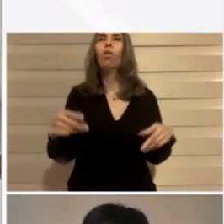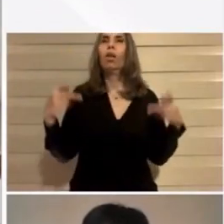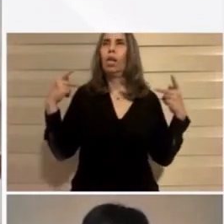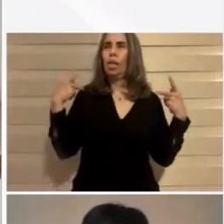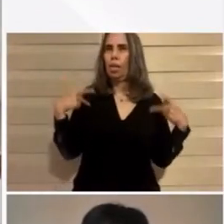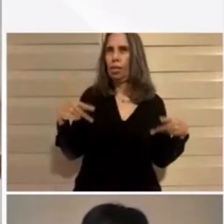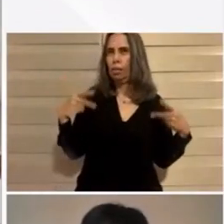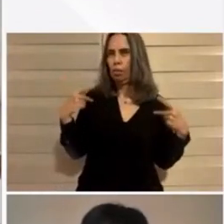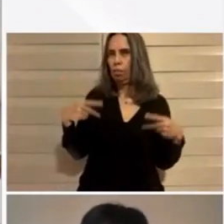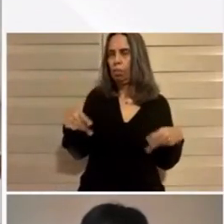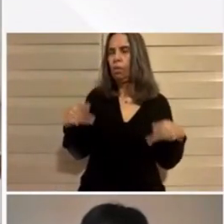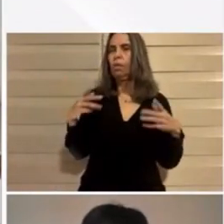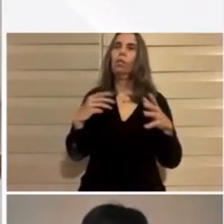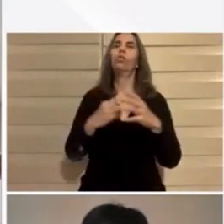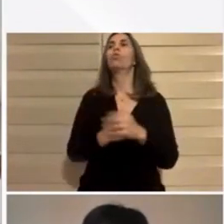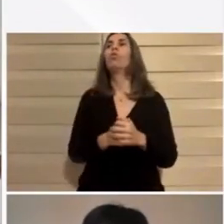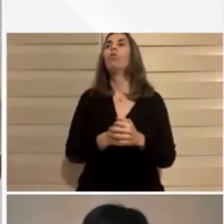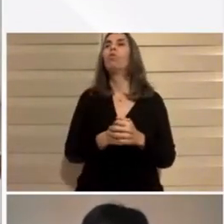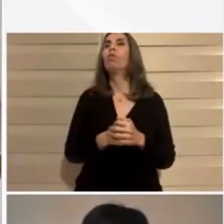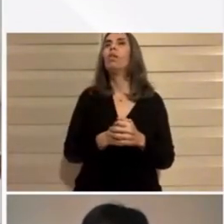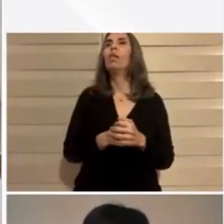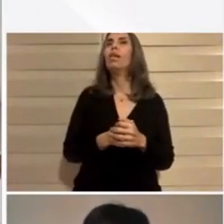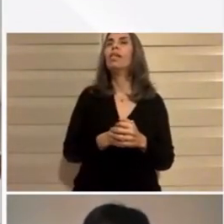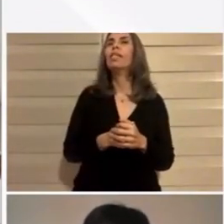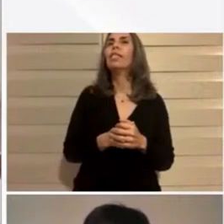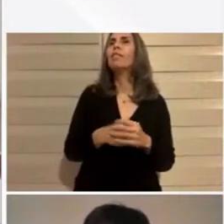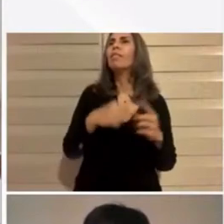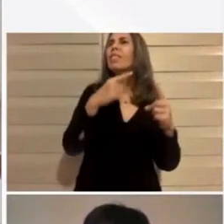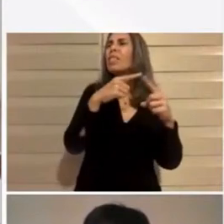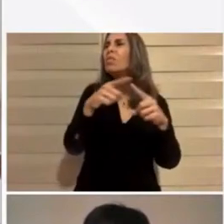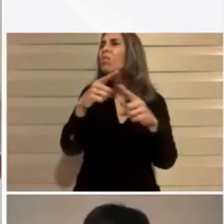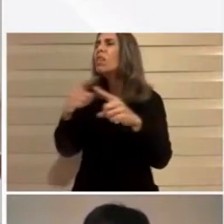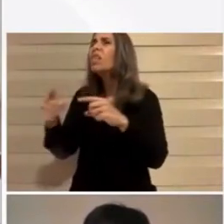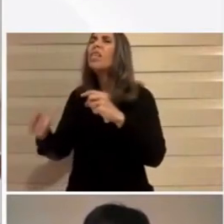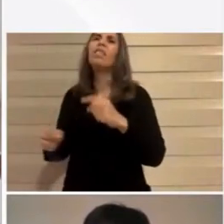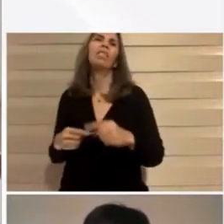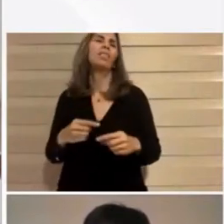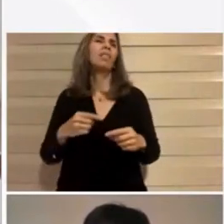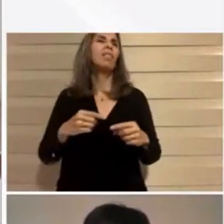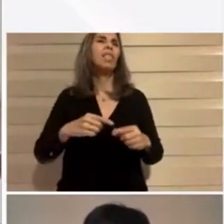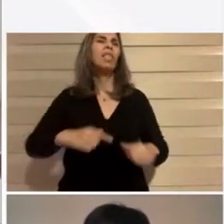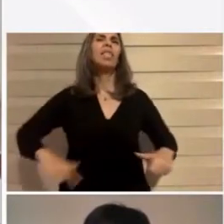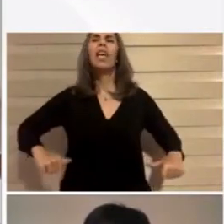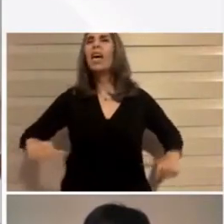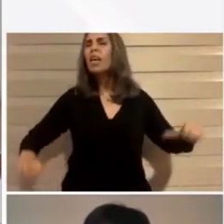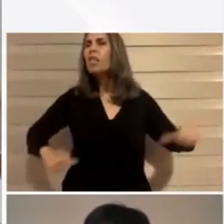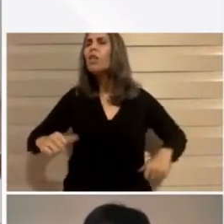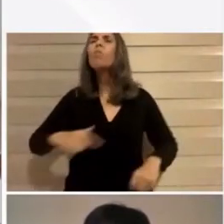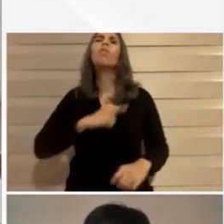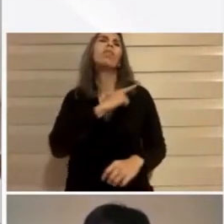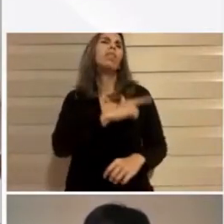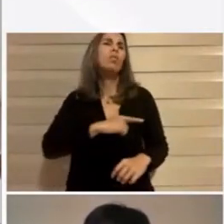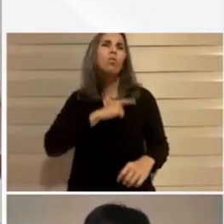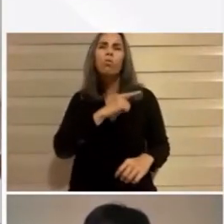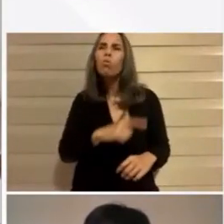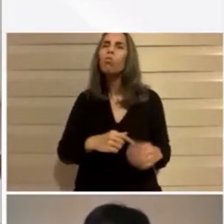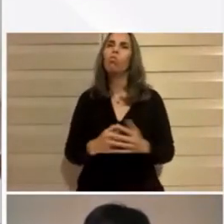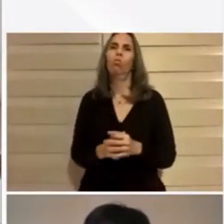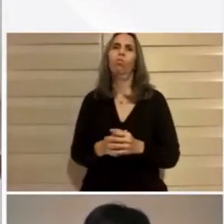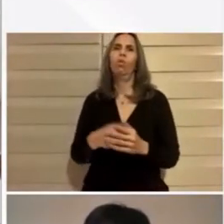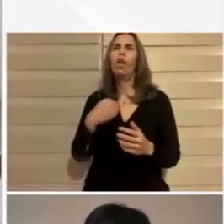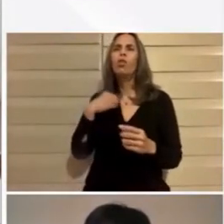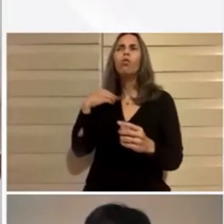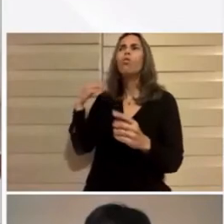y nos encantan las cosas que nos complementan. Hay que perseguir los sueños porque no puede uno trazar su